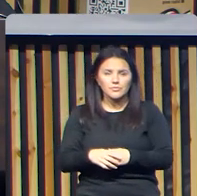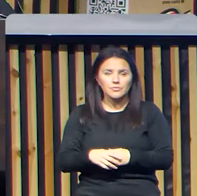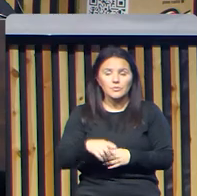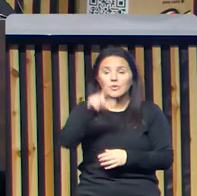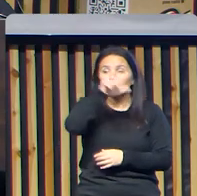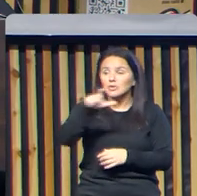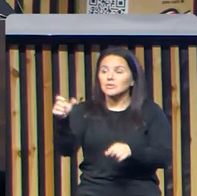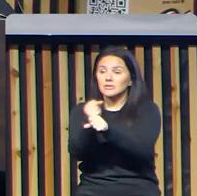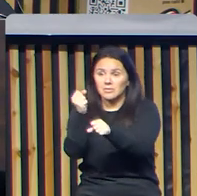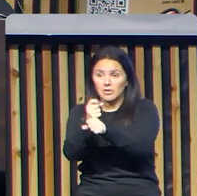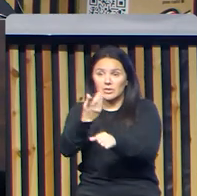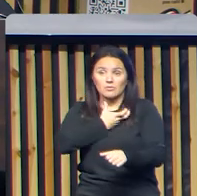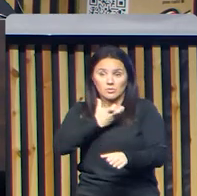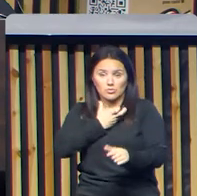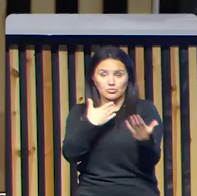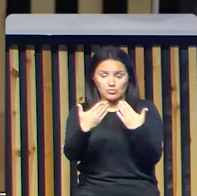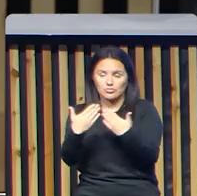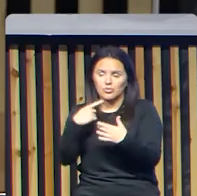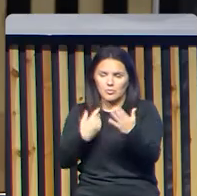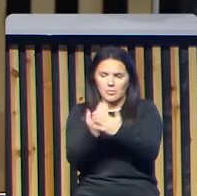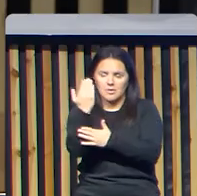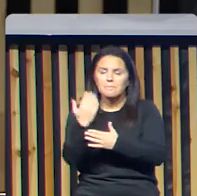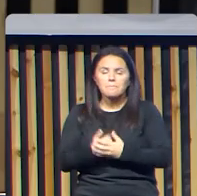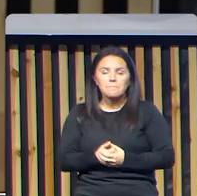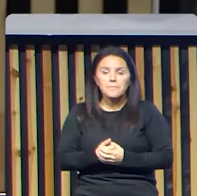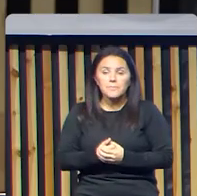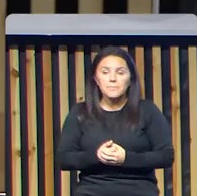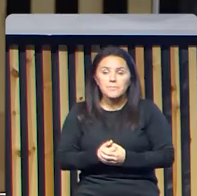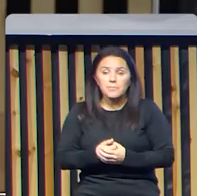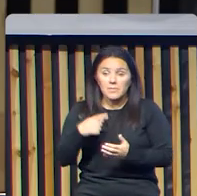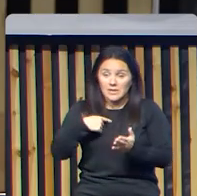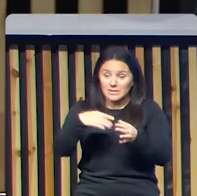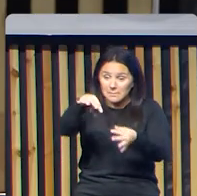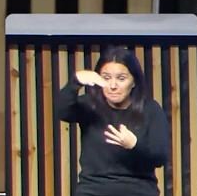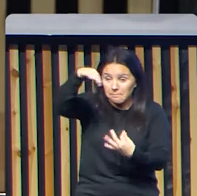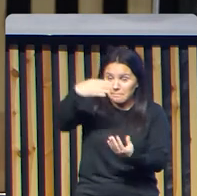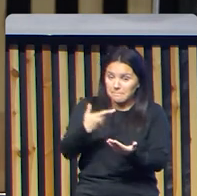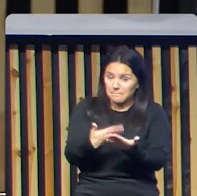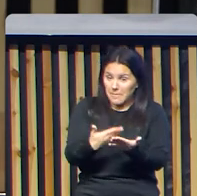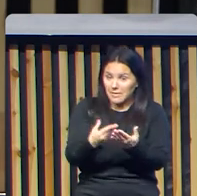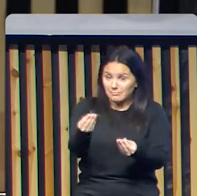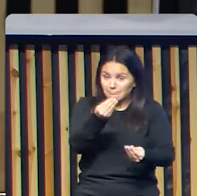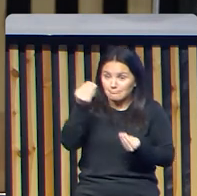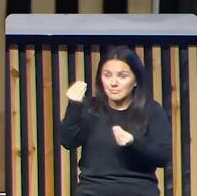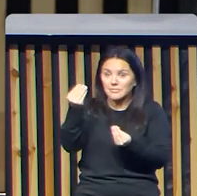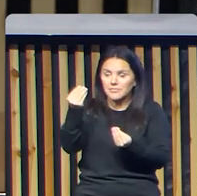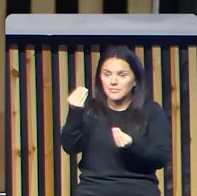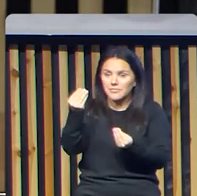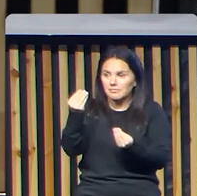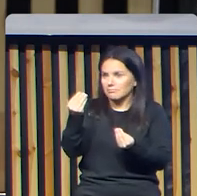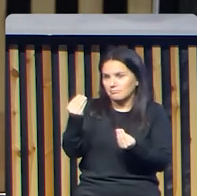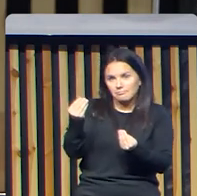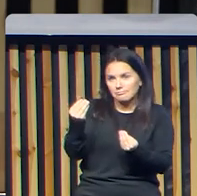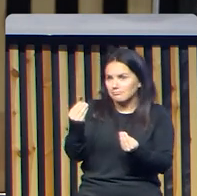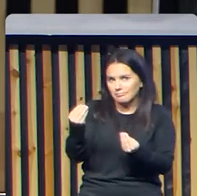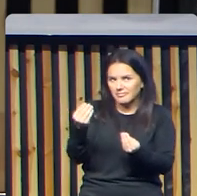los trabajadores y trabajadoras del ayuntamiento esta documentación es una documentación que carece